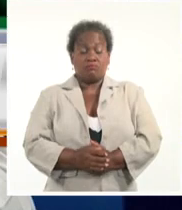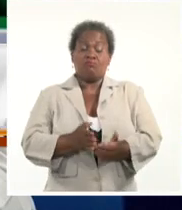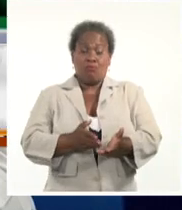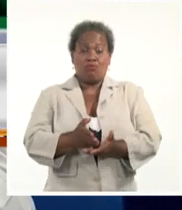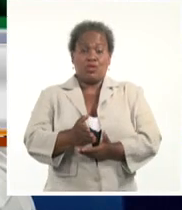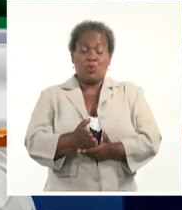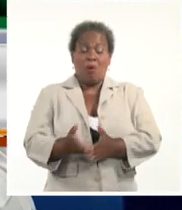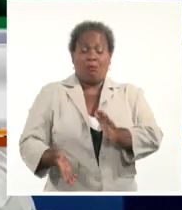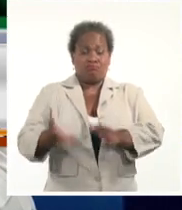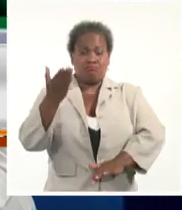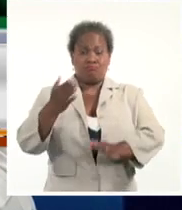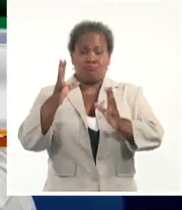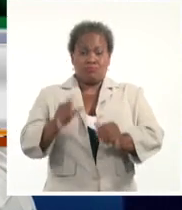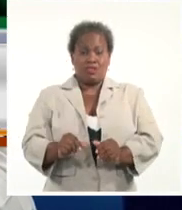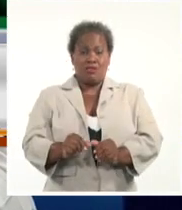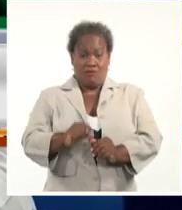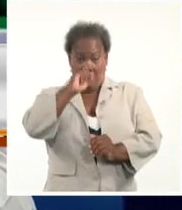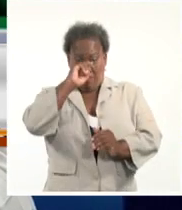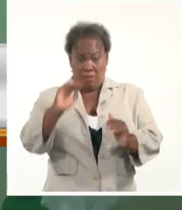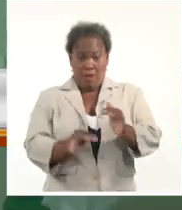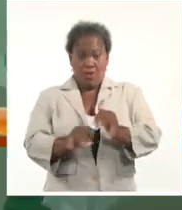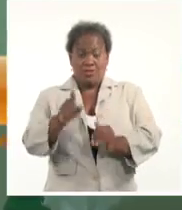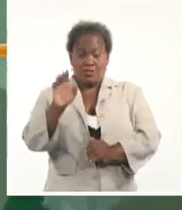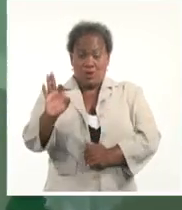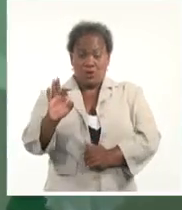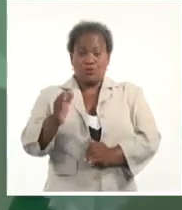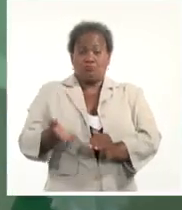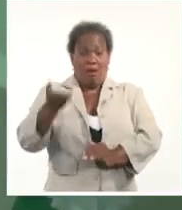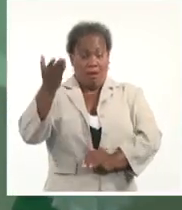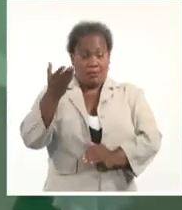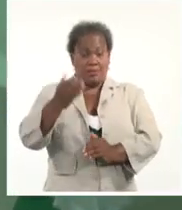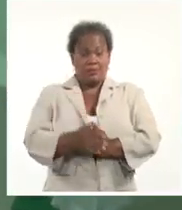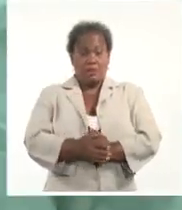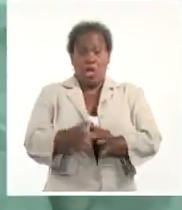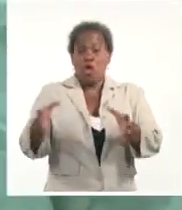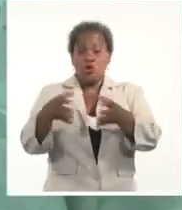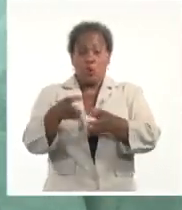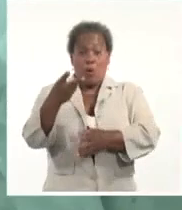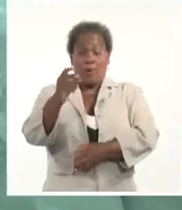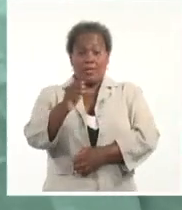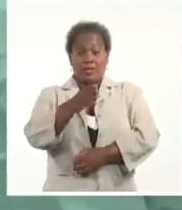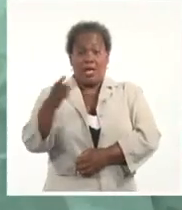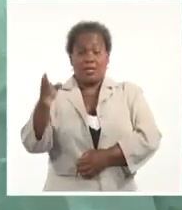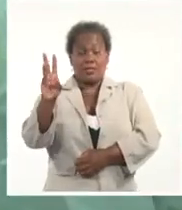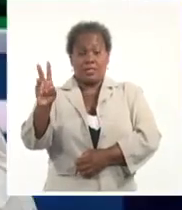la cifra de casos pediátricos diagnosticados. De 20 a 39 años de edad,